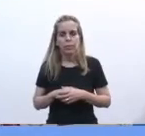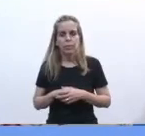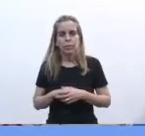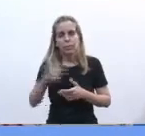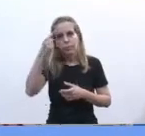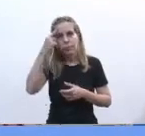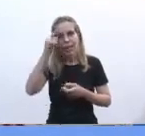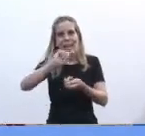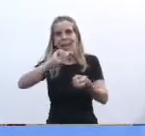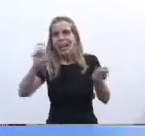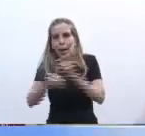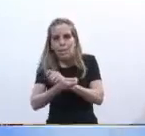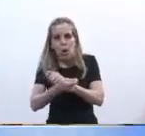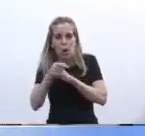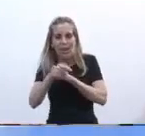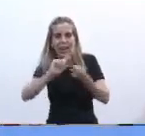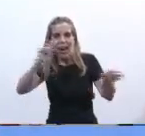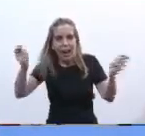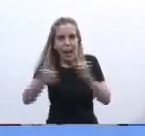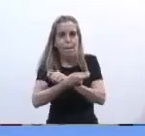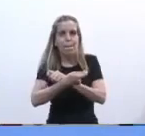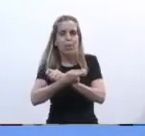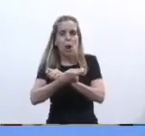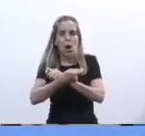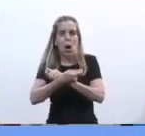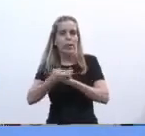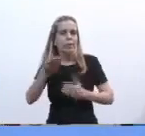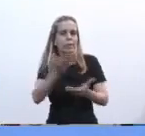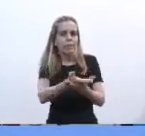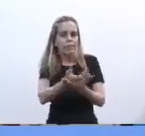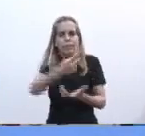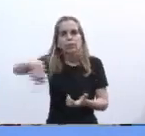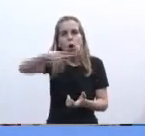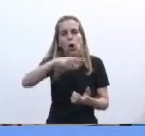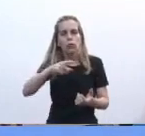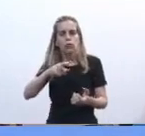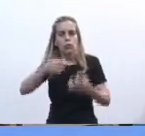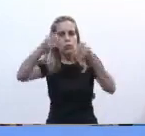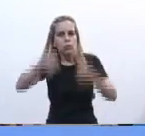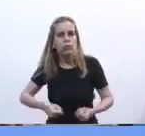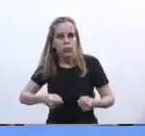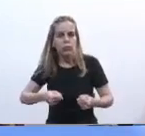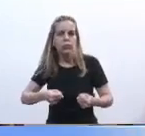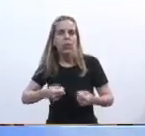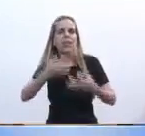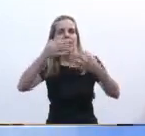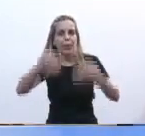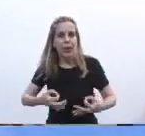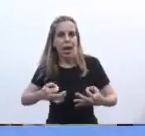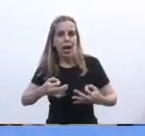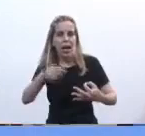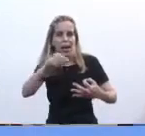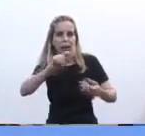un cambio que exige que no juguemos a fondo y esto